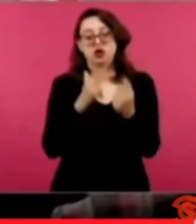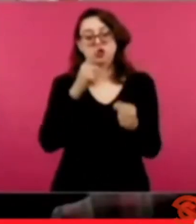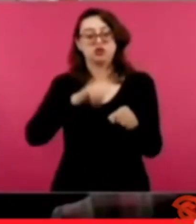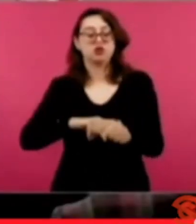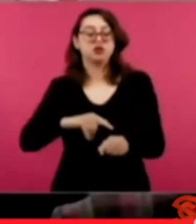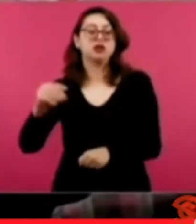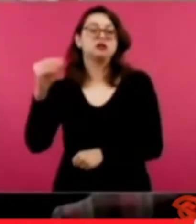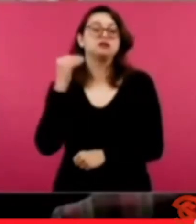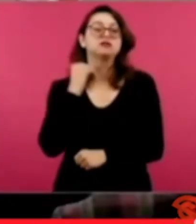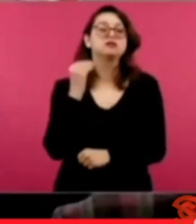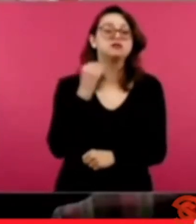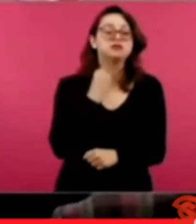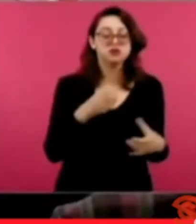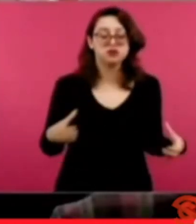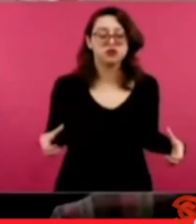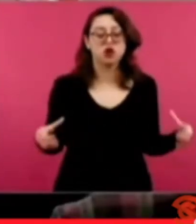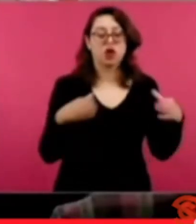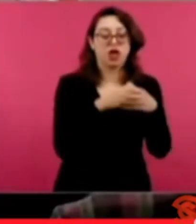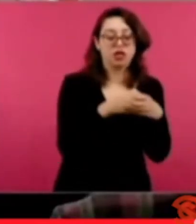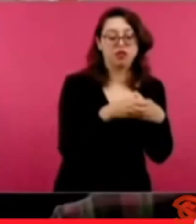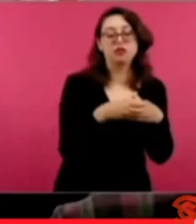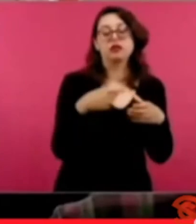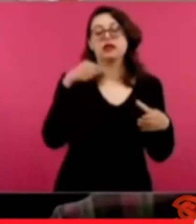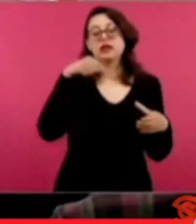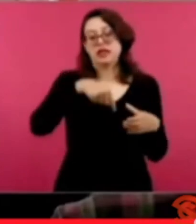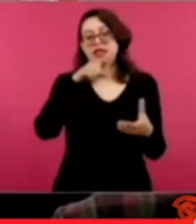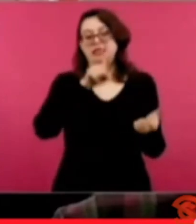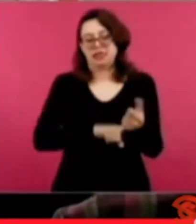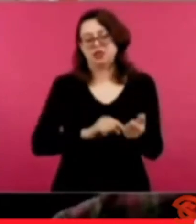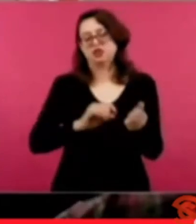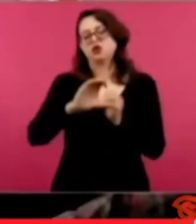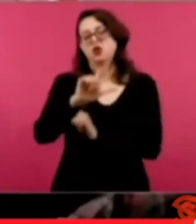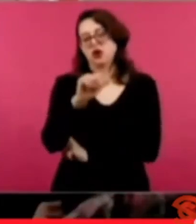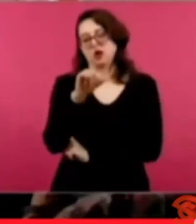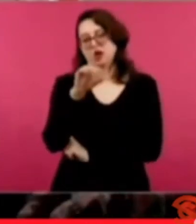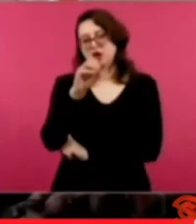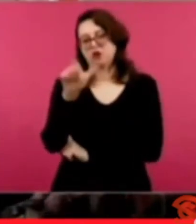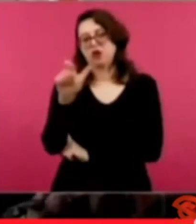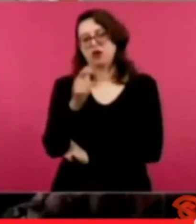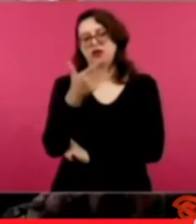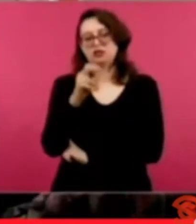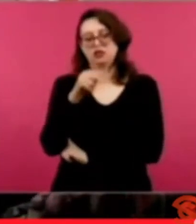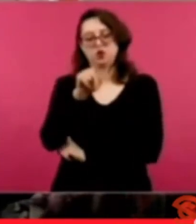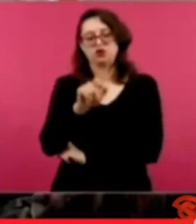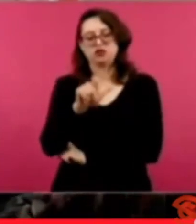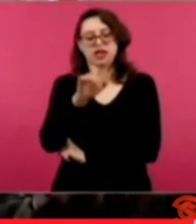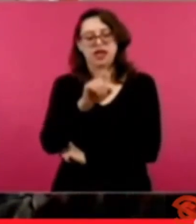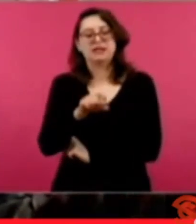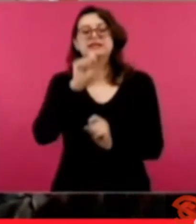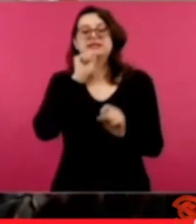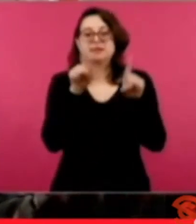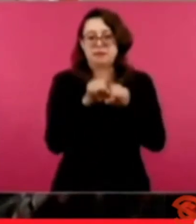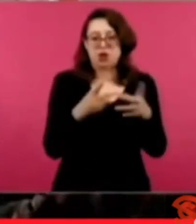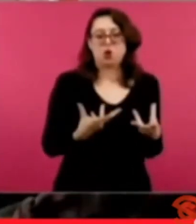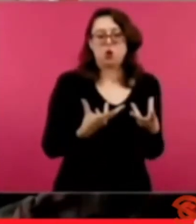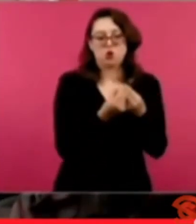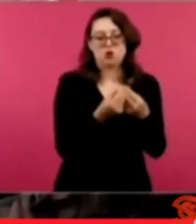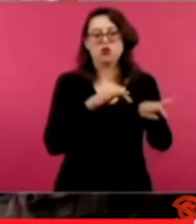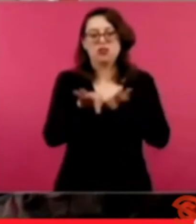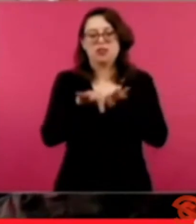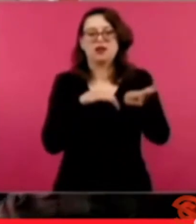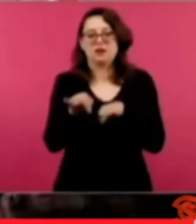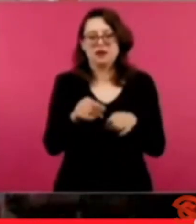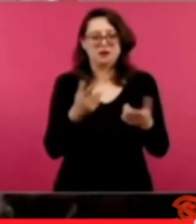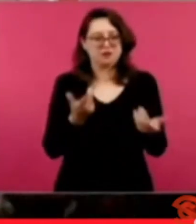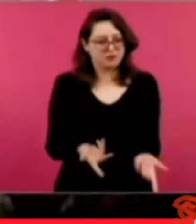Estratégico, donde también participa, entre otros, el empresario Claudio X. González Guajardo. Entonces, presidente, preguntarle si usted tenía conocimiento